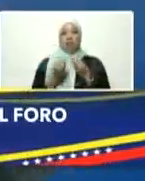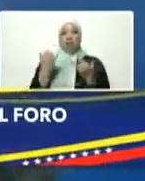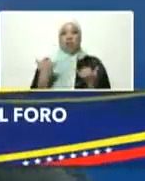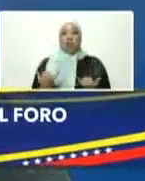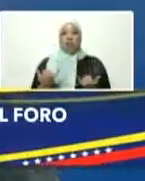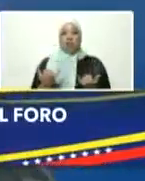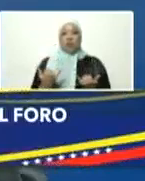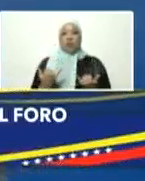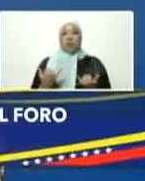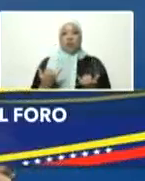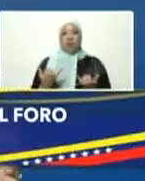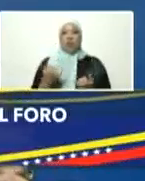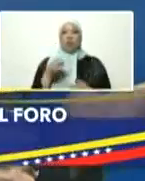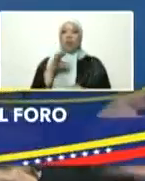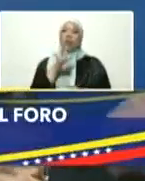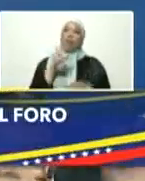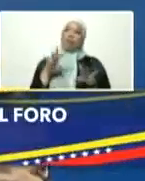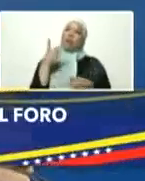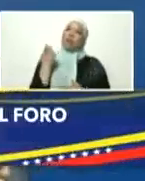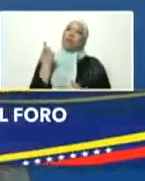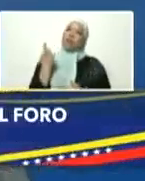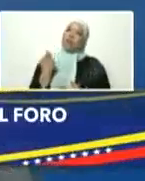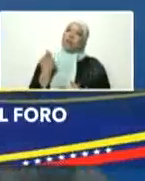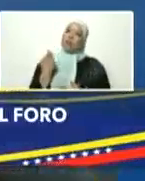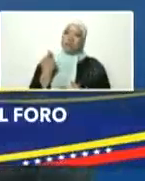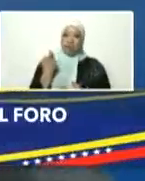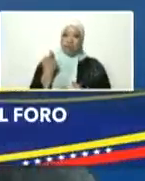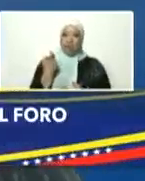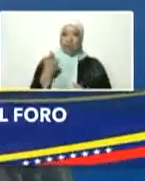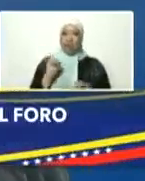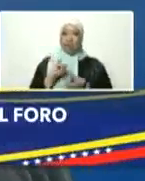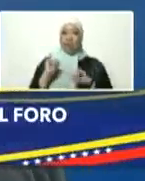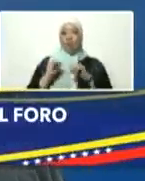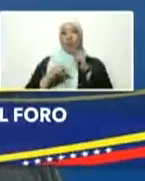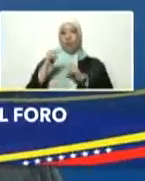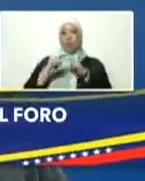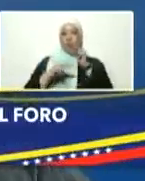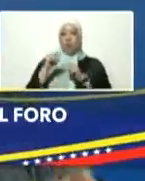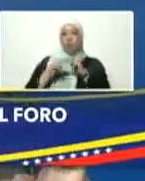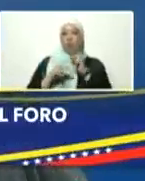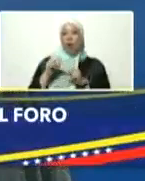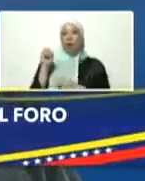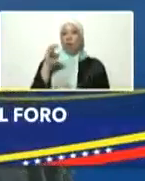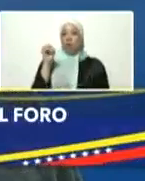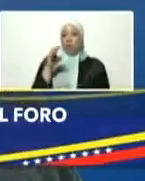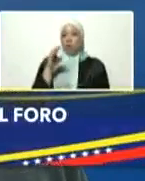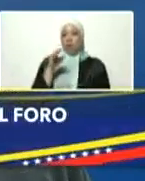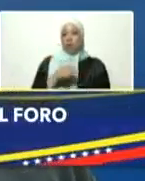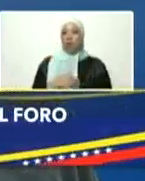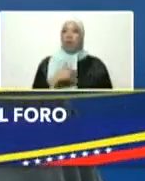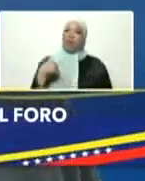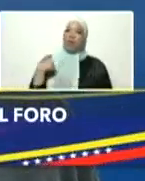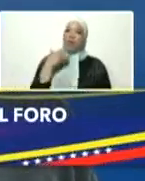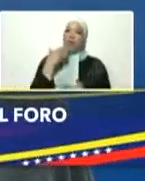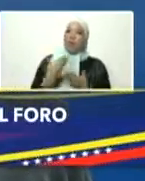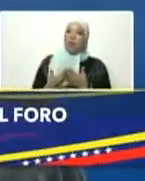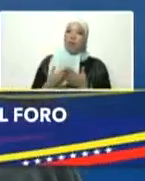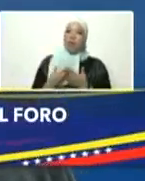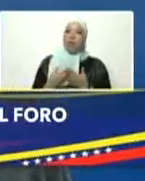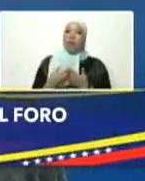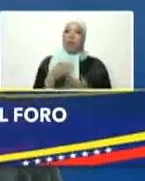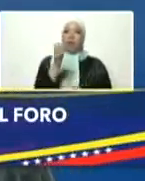ahí, somos un intento todavía inacabado de construir algo como el Foro de Sao Paulo. Quiero agradecer al Partido